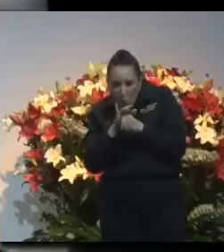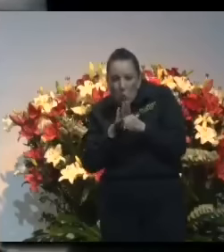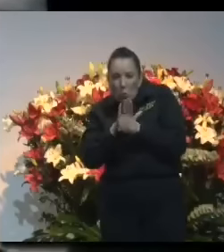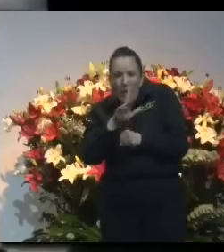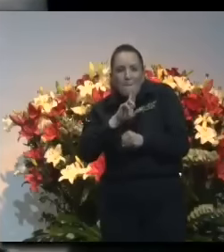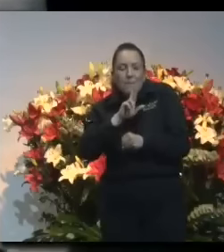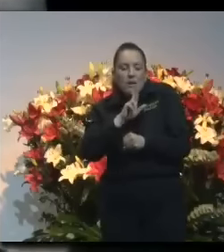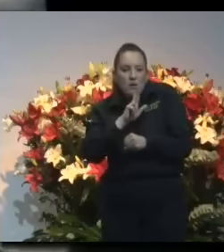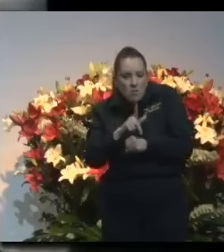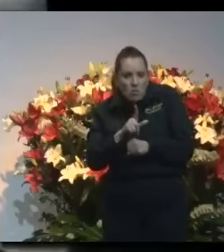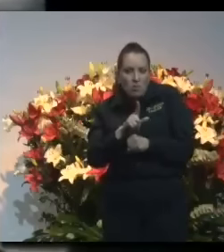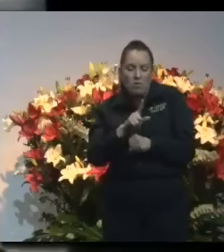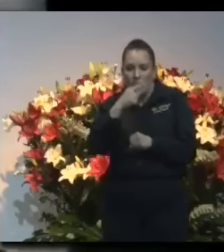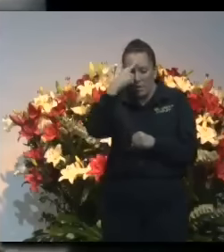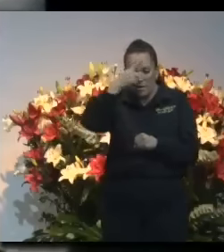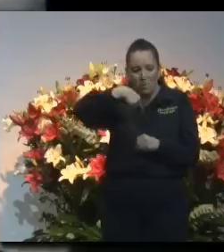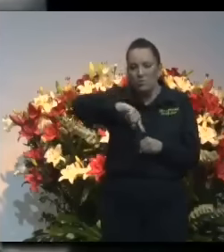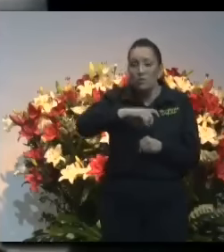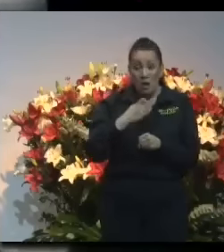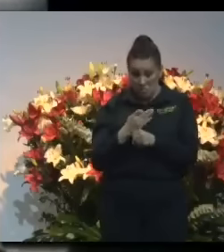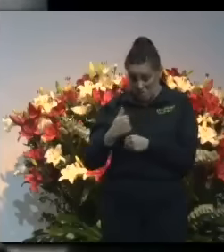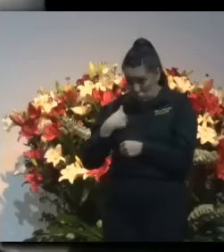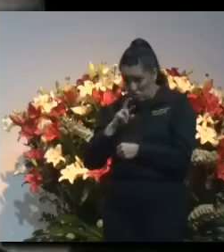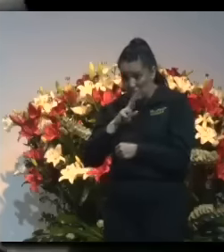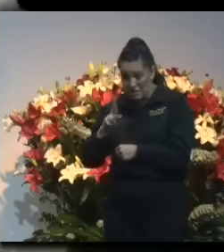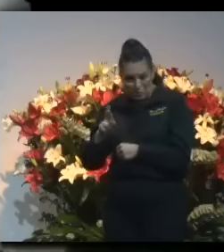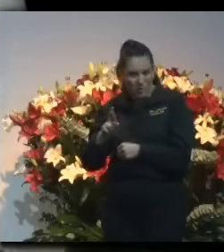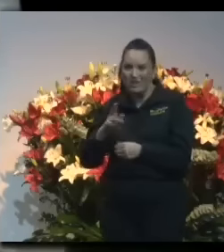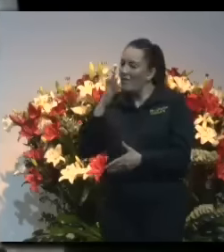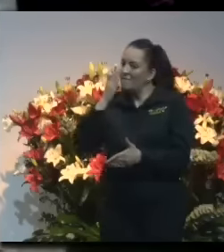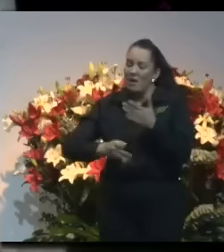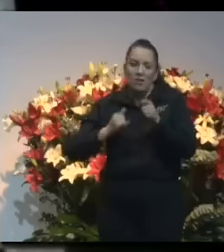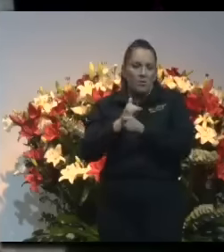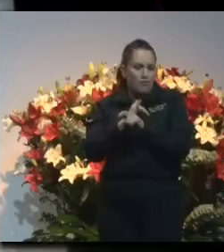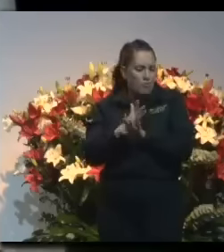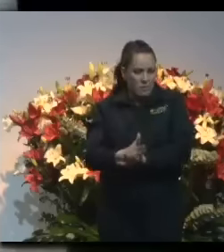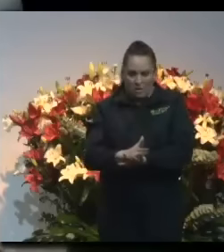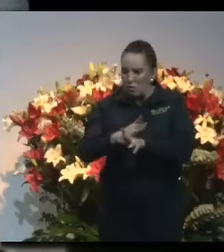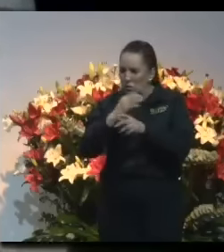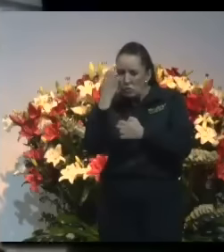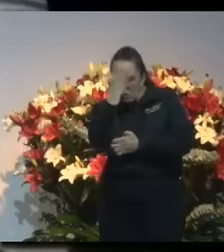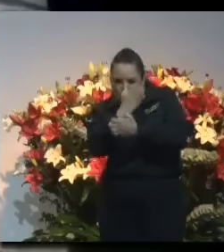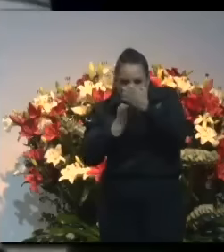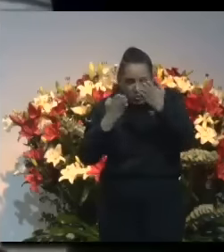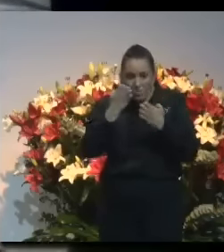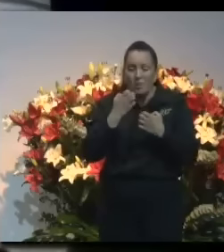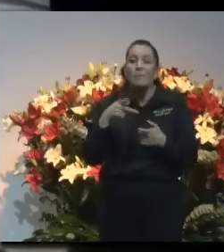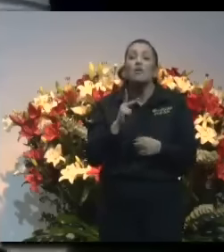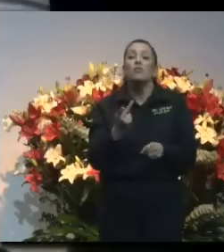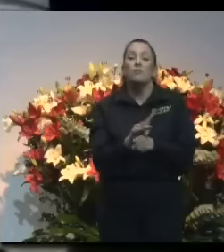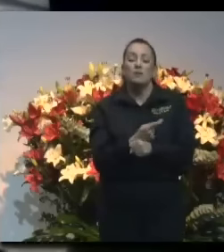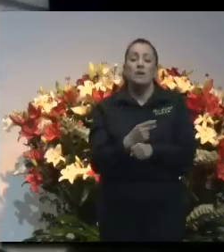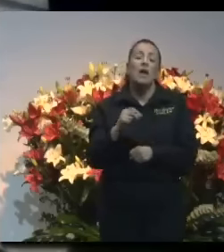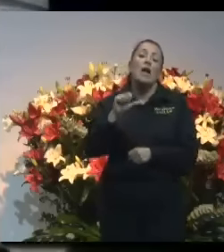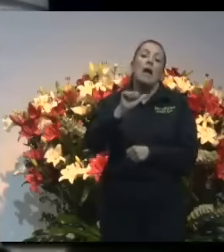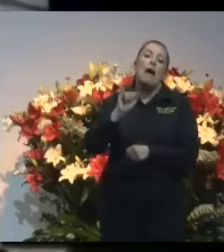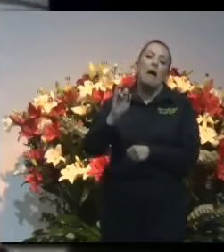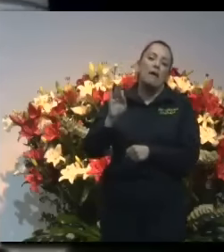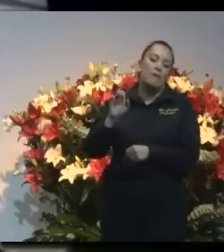contestar sin tener todos los estudios y elementos técnicos, pero estamos en el peor de los mundos. El AIFA no